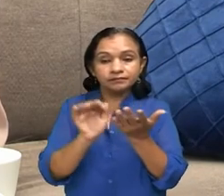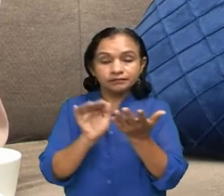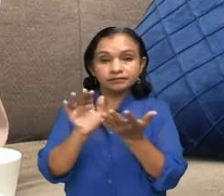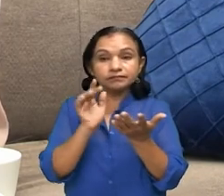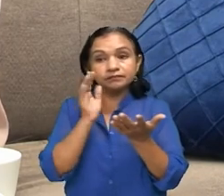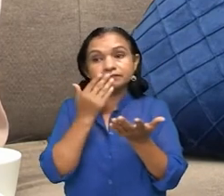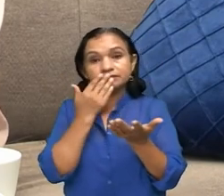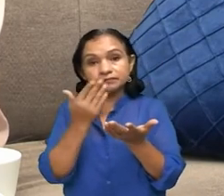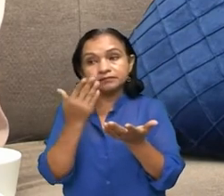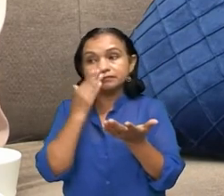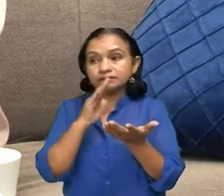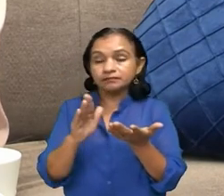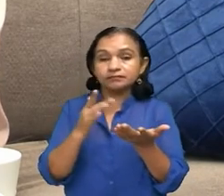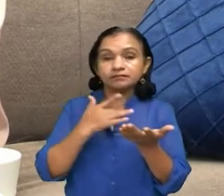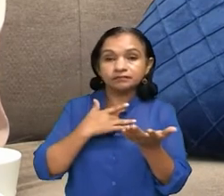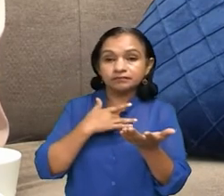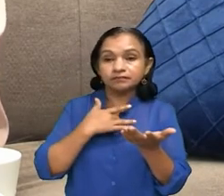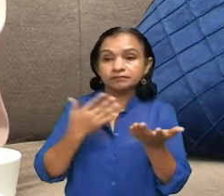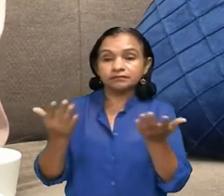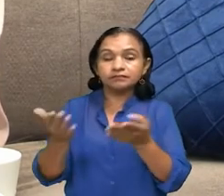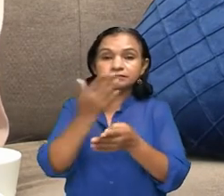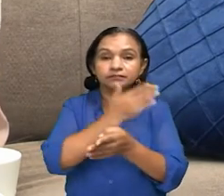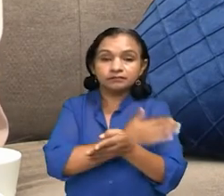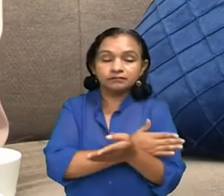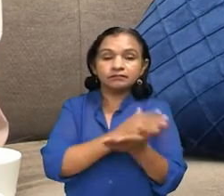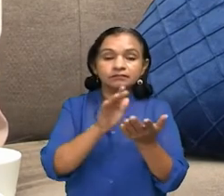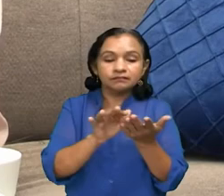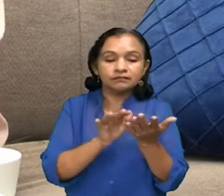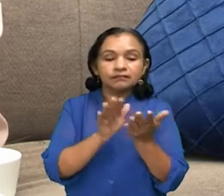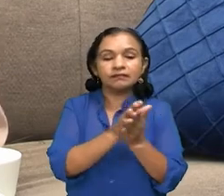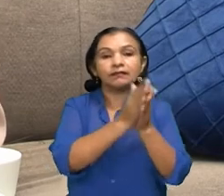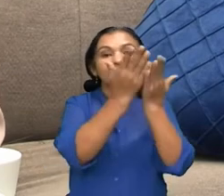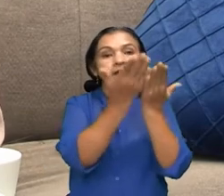y no necesito estar, ¿verdad?, como antes en mi libro,